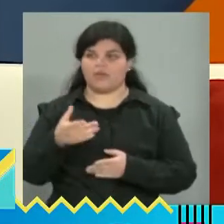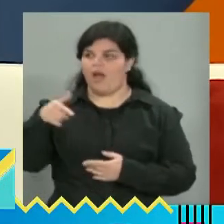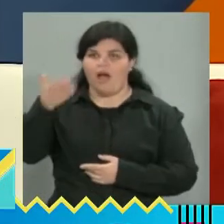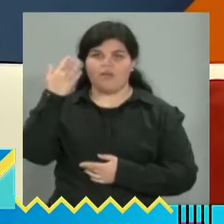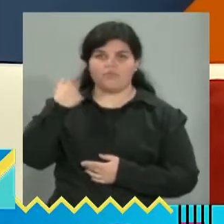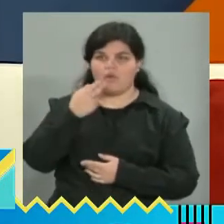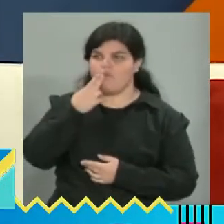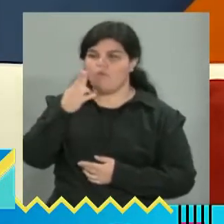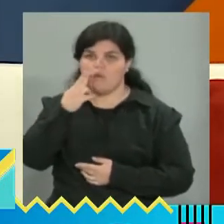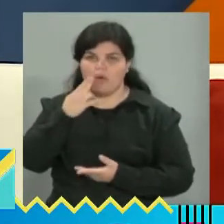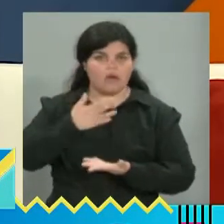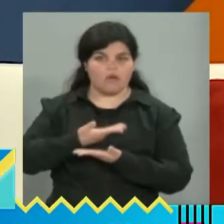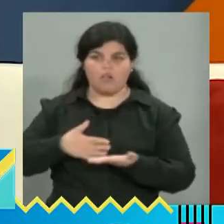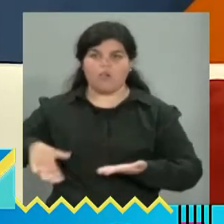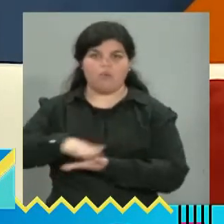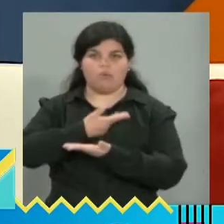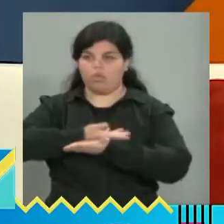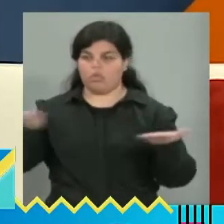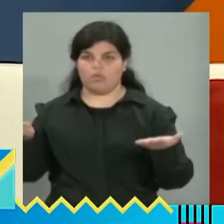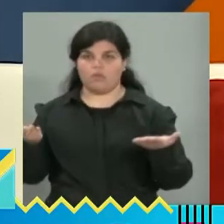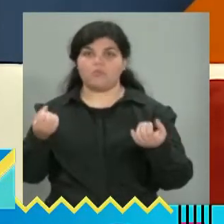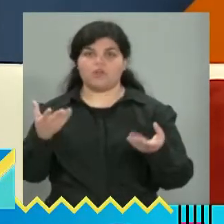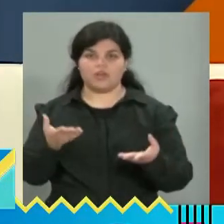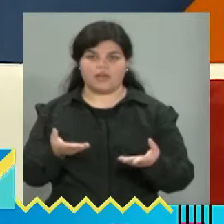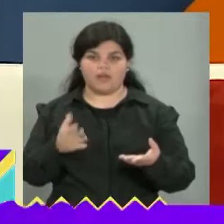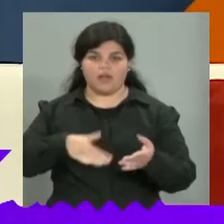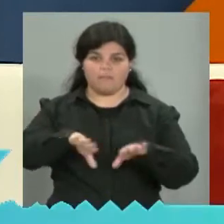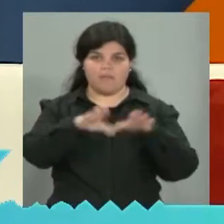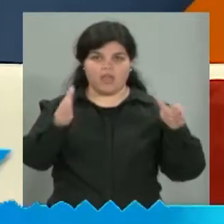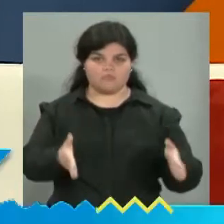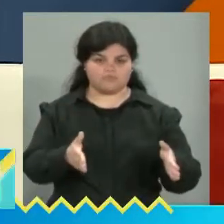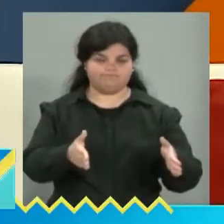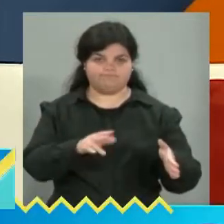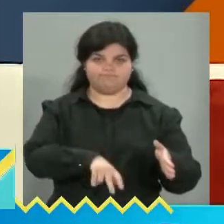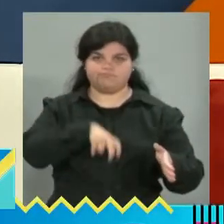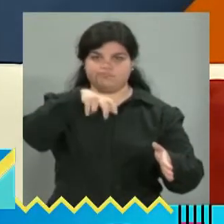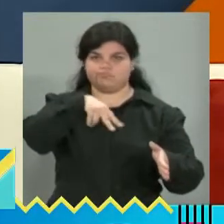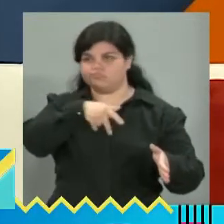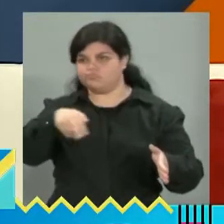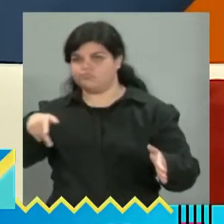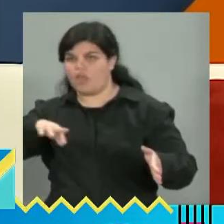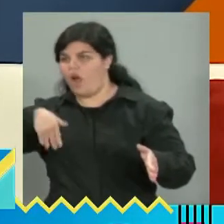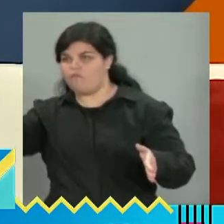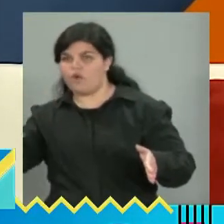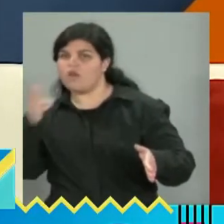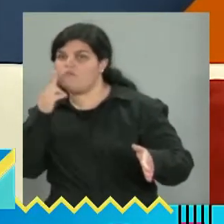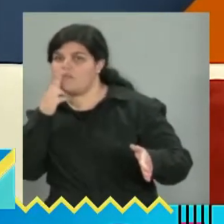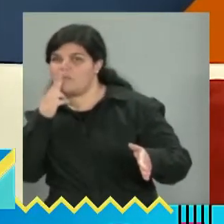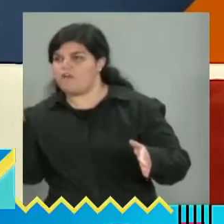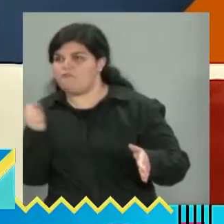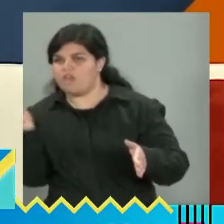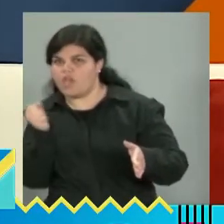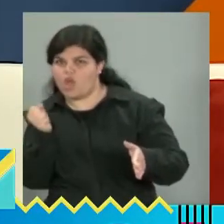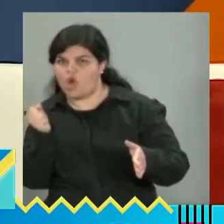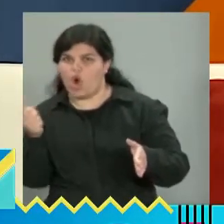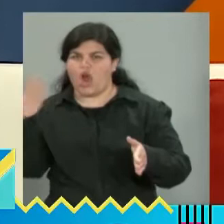ahora tienen que dejar la mesa porque muchos han dejado de fumar, salir, dejar la actividad social, ir a fumar afuera, tomar frío o